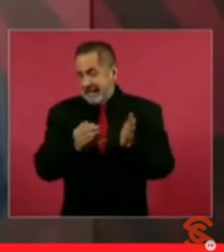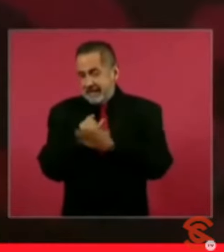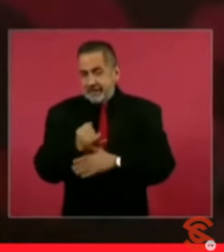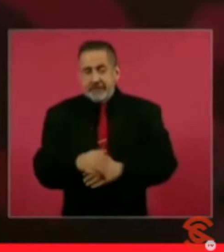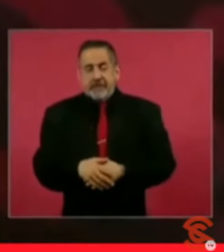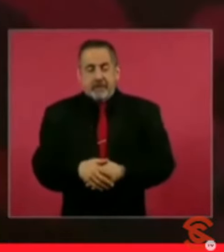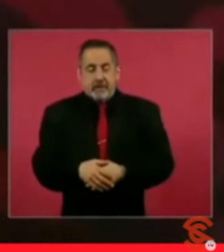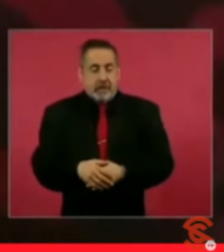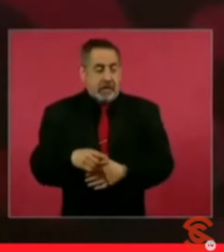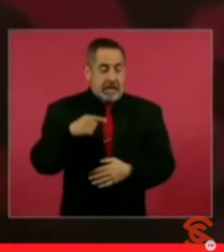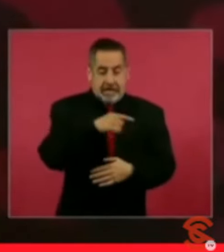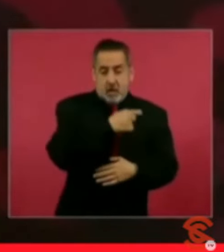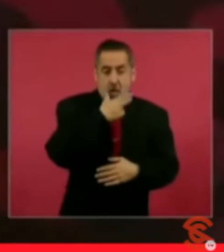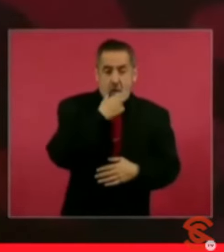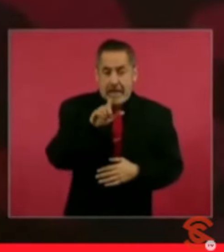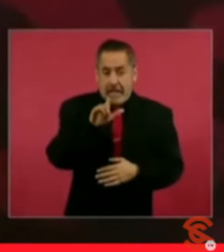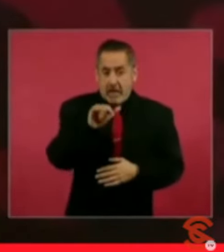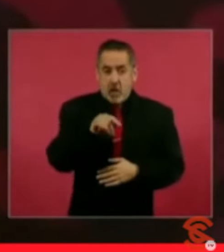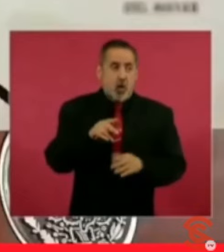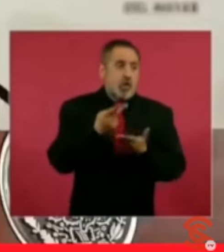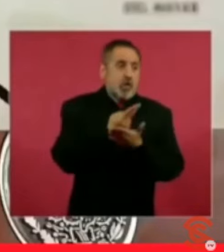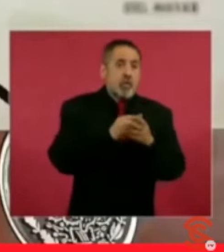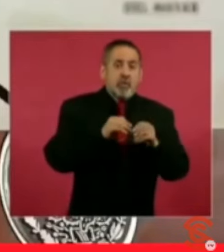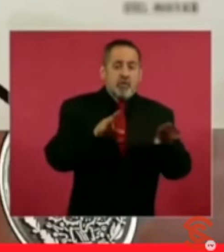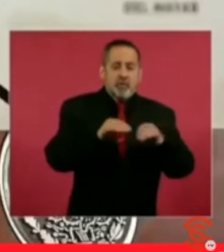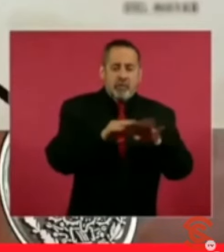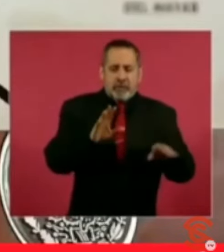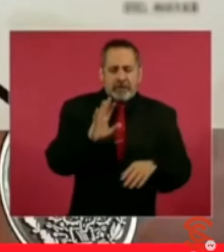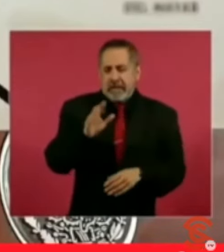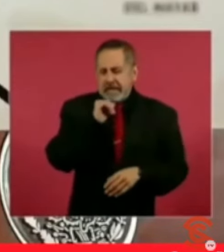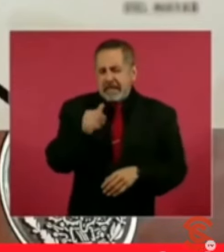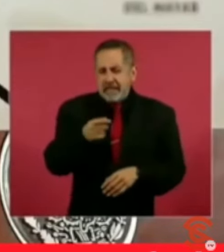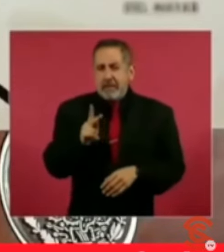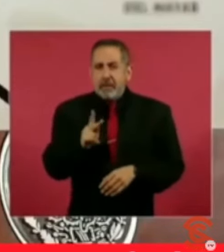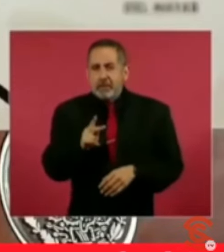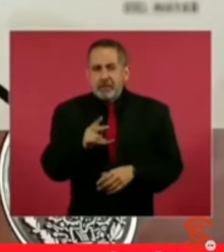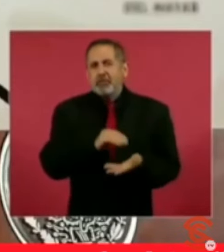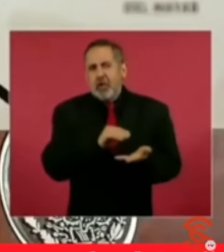está dibujando, pero a ver si pones